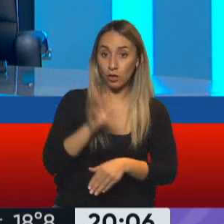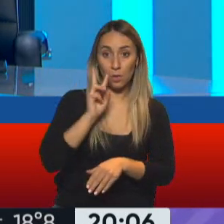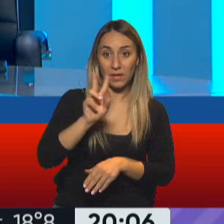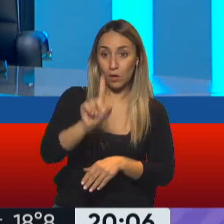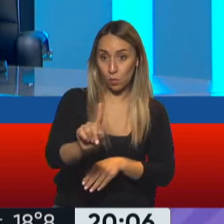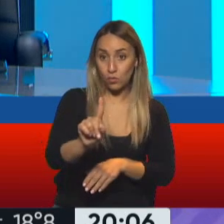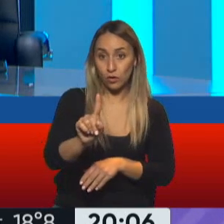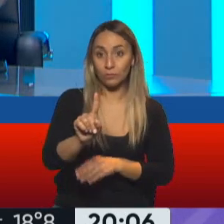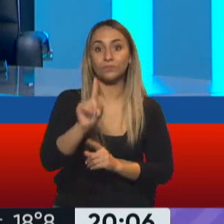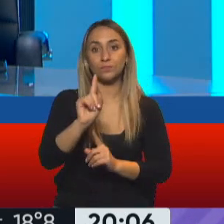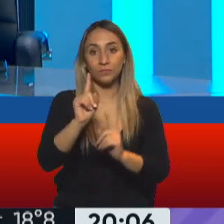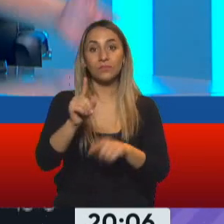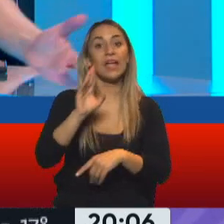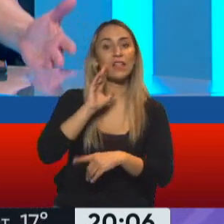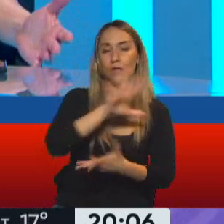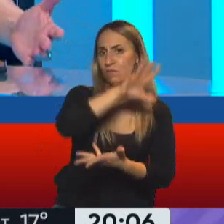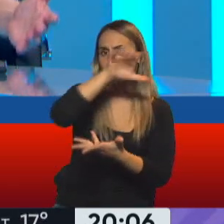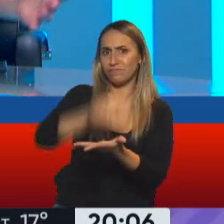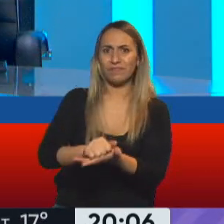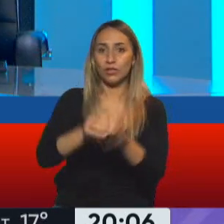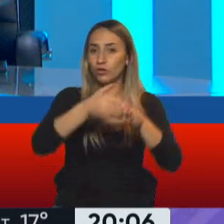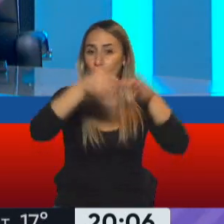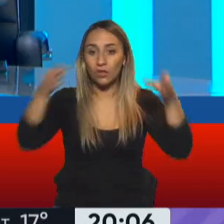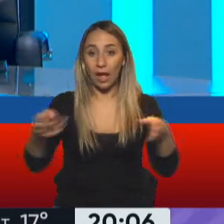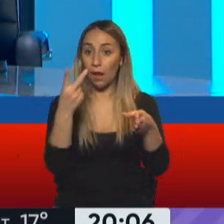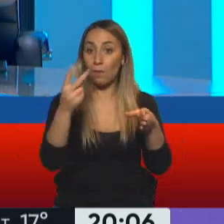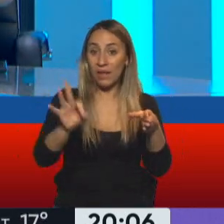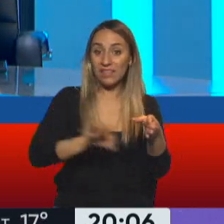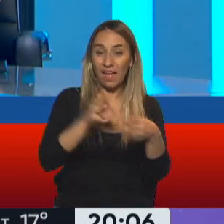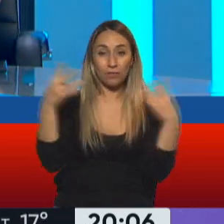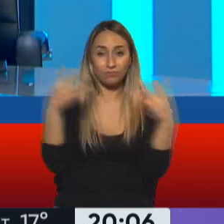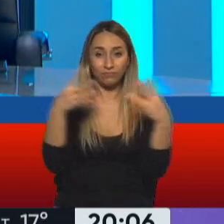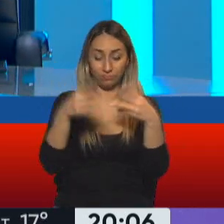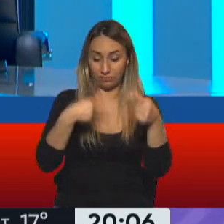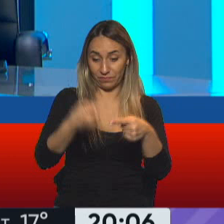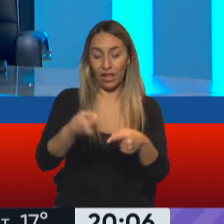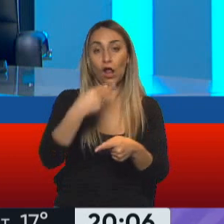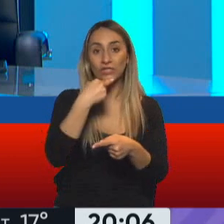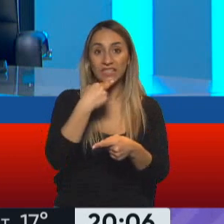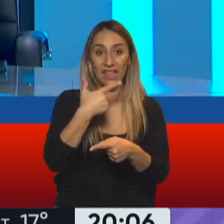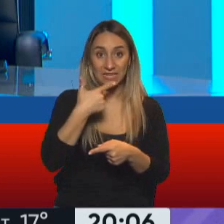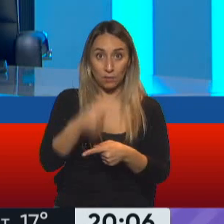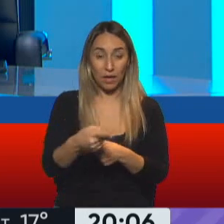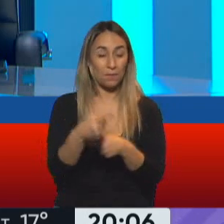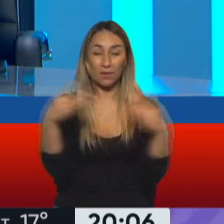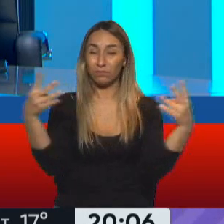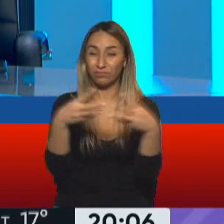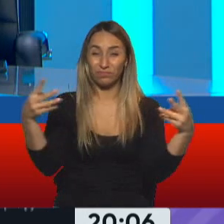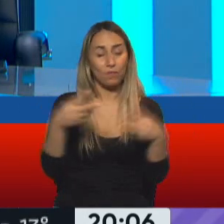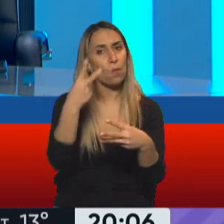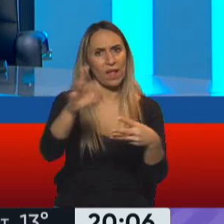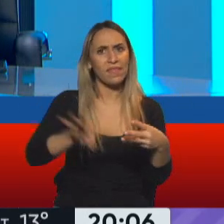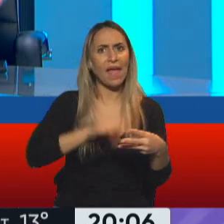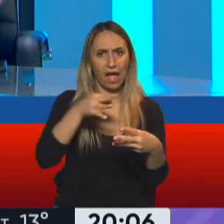Estados Unidos entra ahí, 20 años de guerra que se cumplen ahora el 11 de septiembre y tenemos un control que estamos